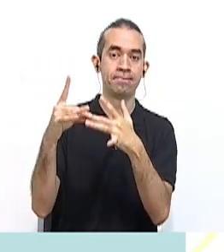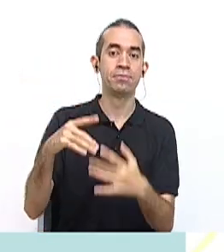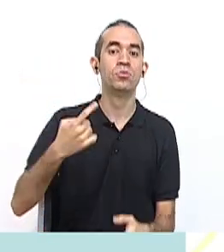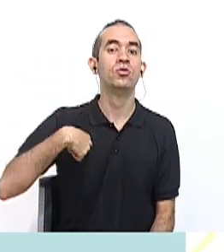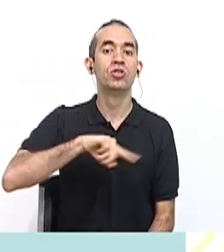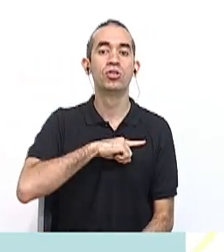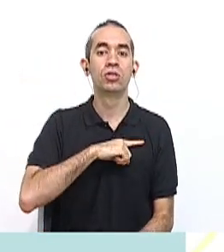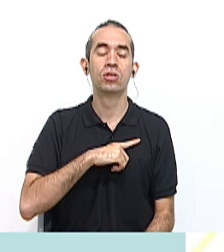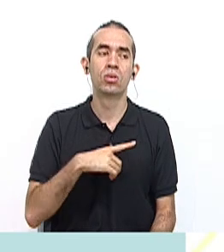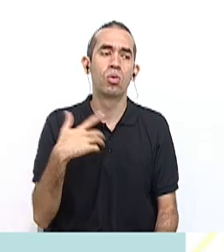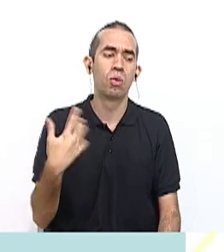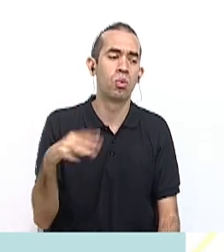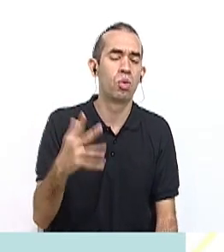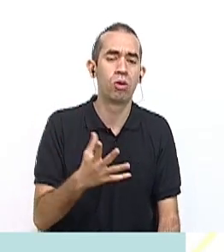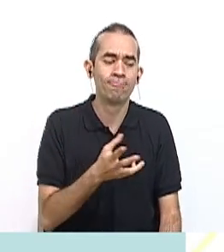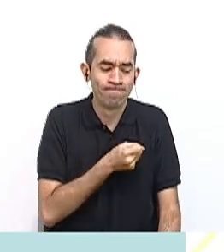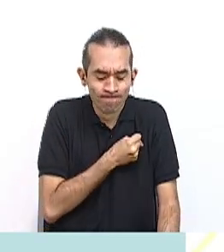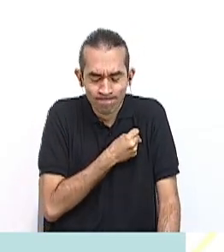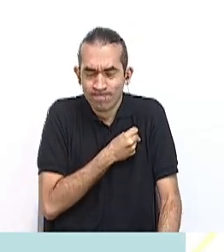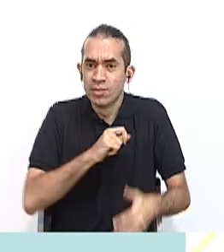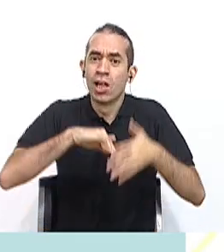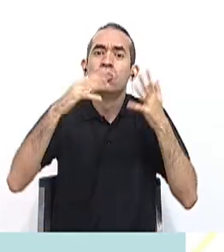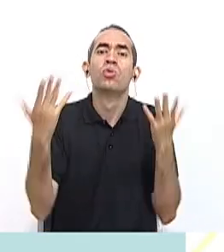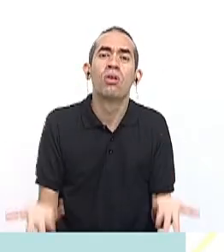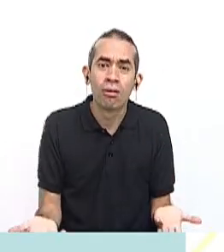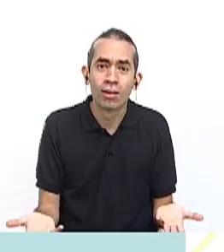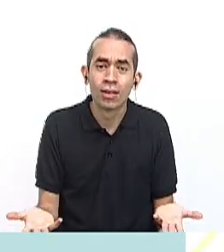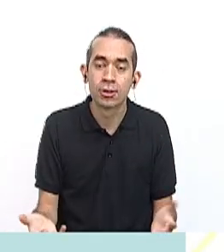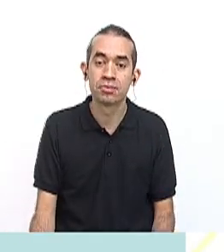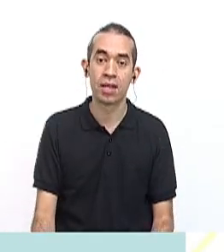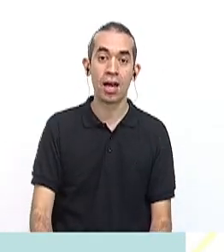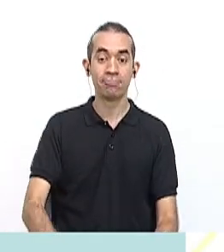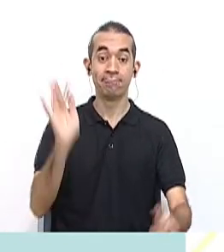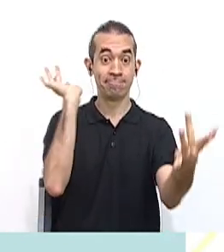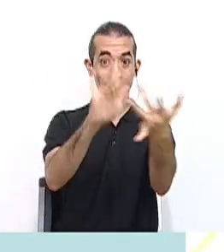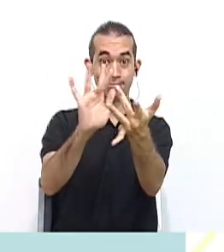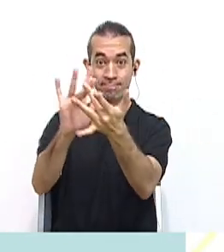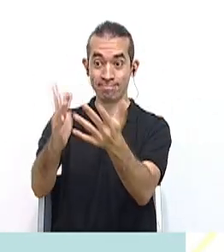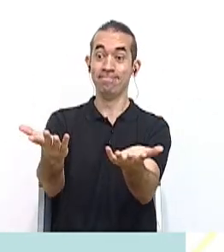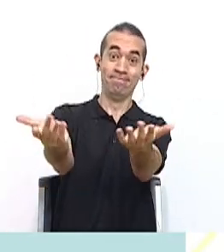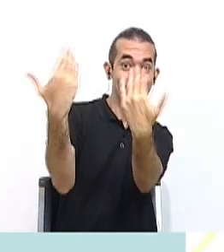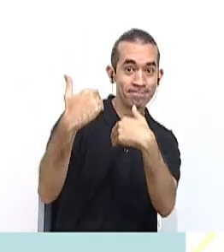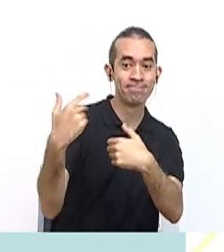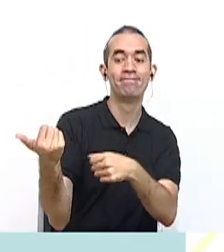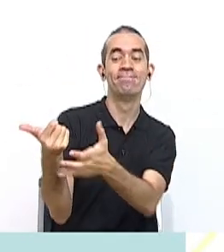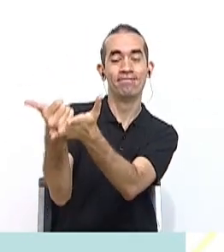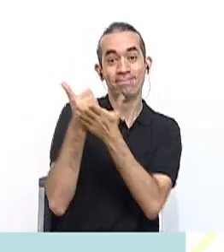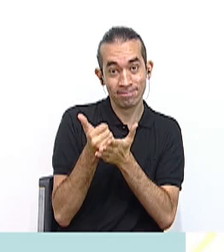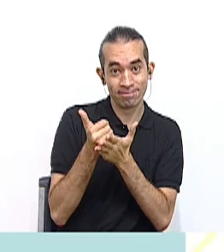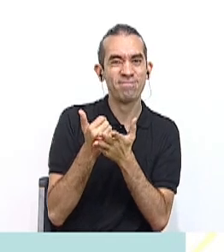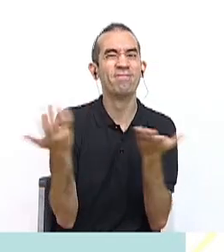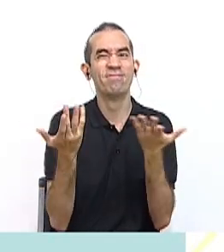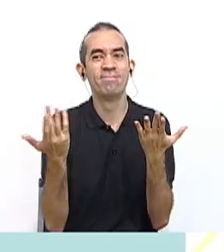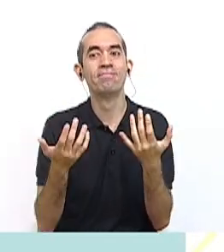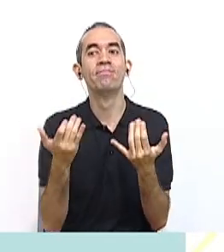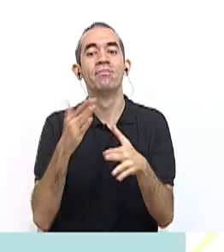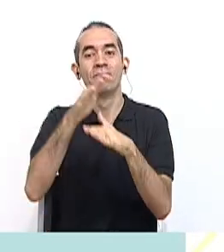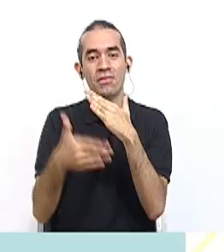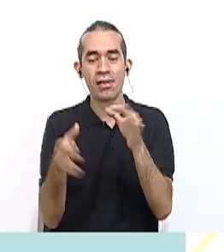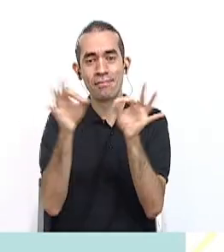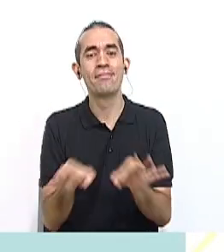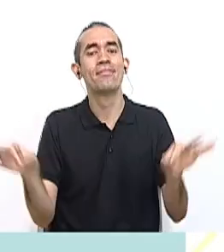Hemos extrañado tanto a los estudiantes que decidimos contactarlos para que nos ayuden en este segmento